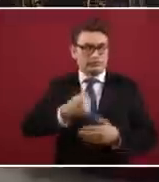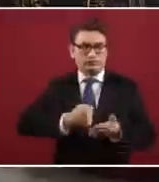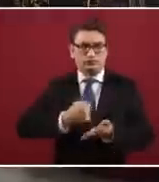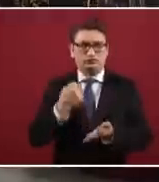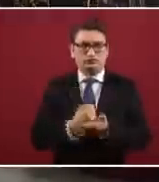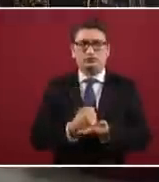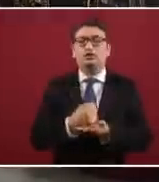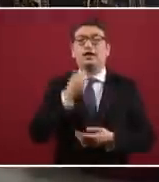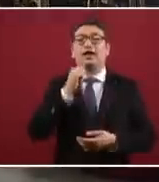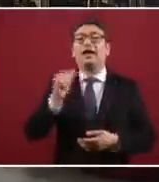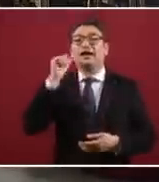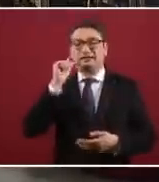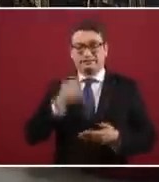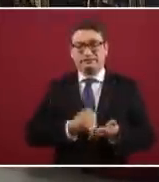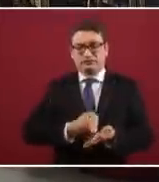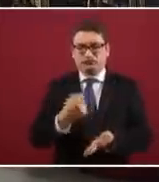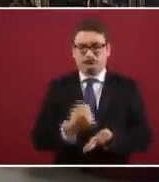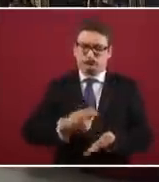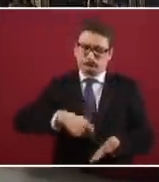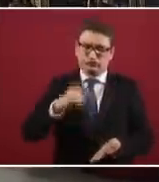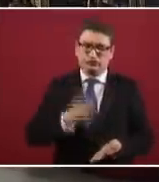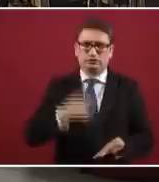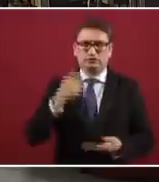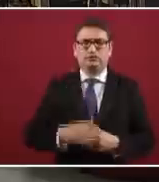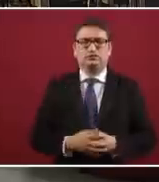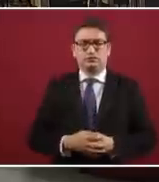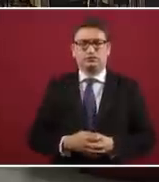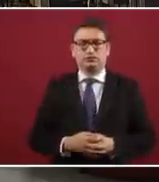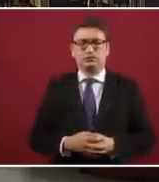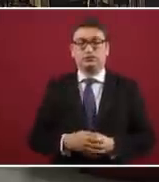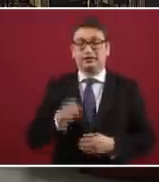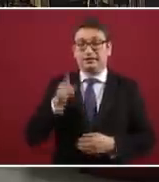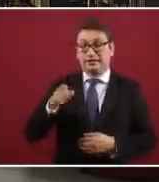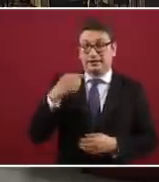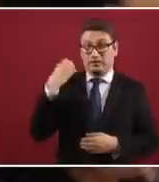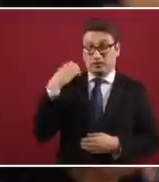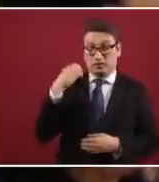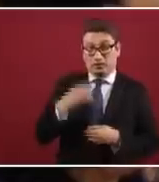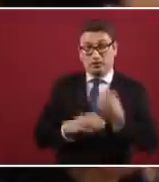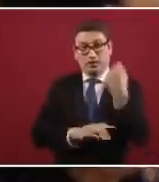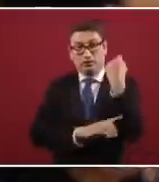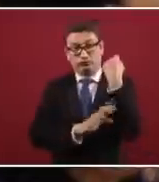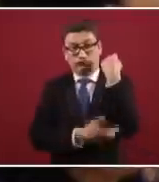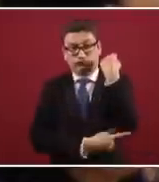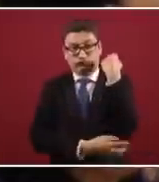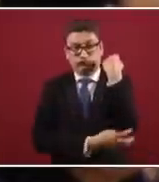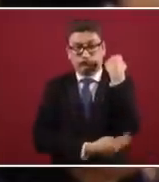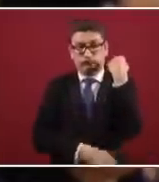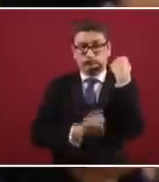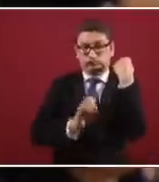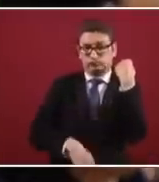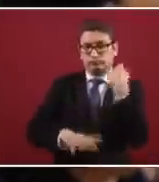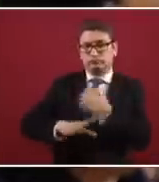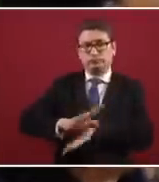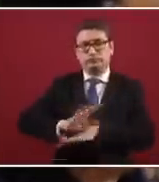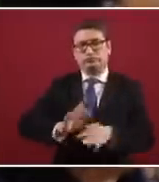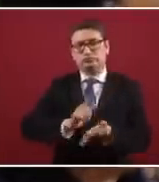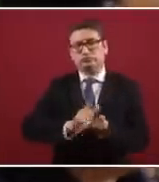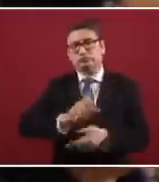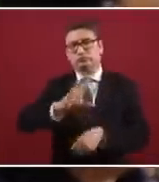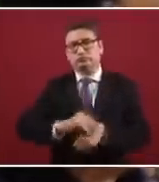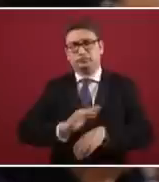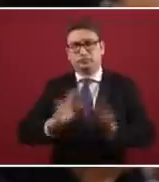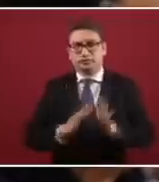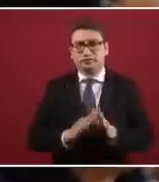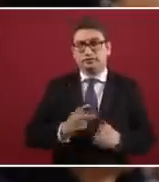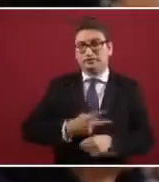aprobó ayer la despenalización del aborto. Es la segunda entidad con la Ciudad de México